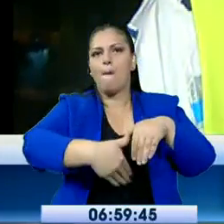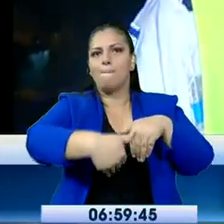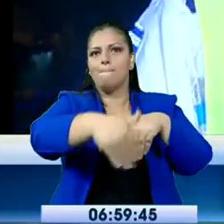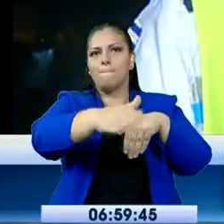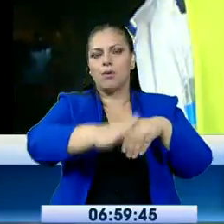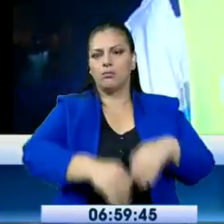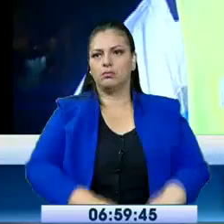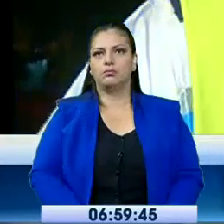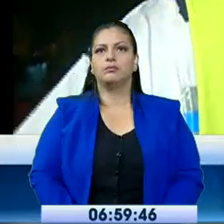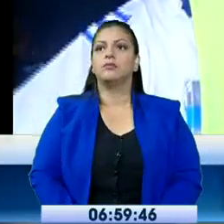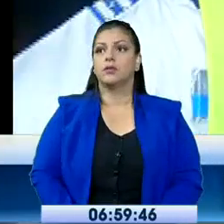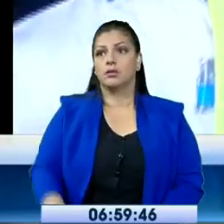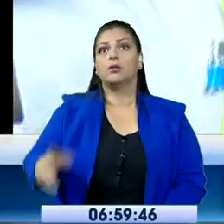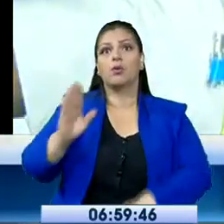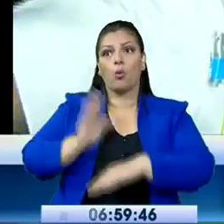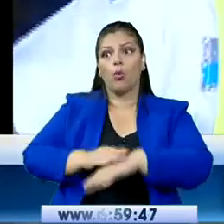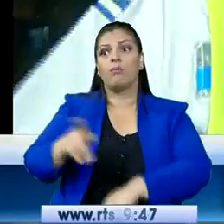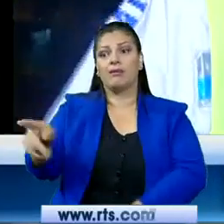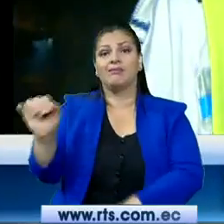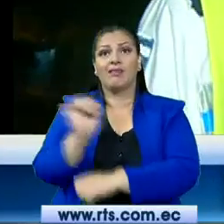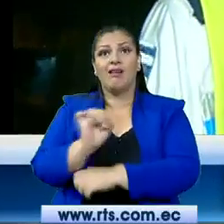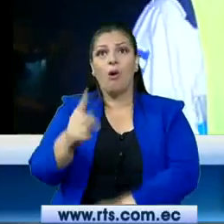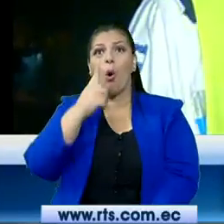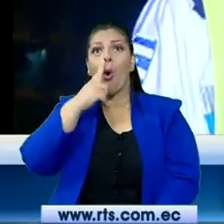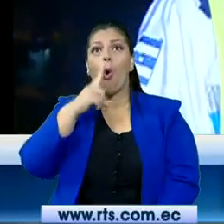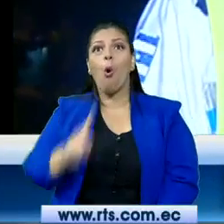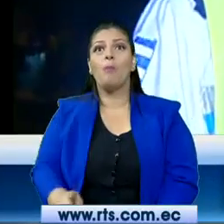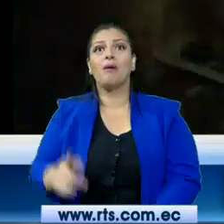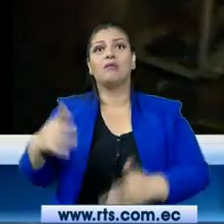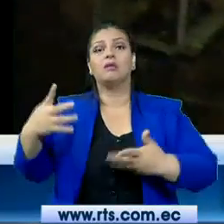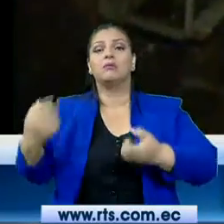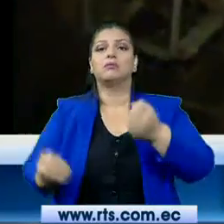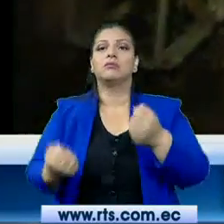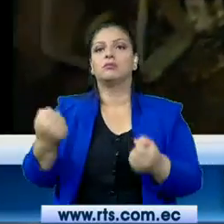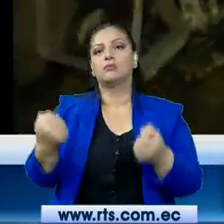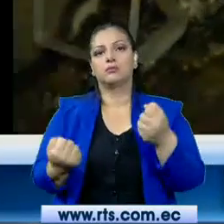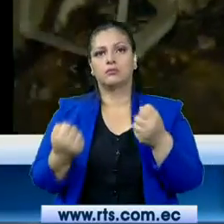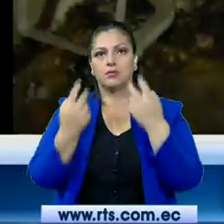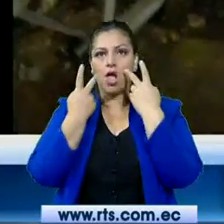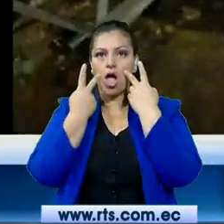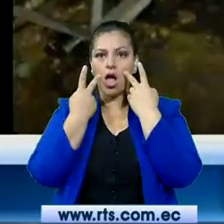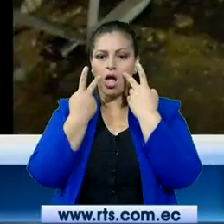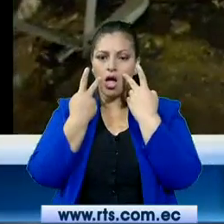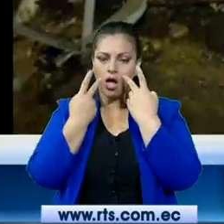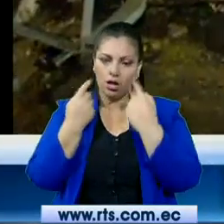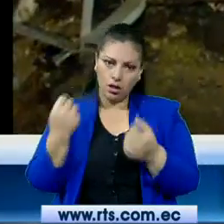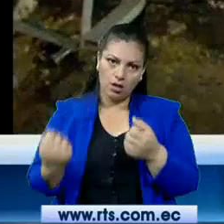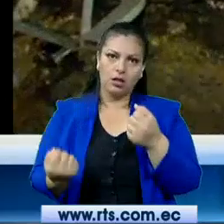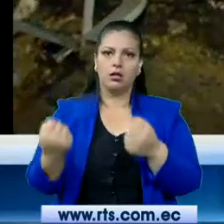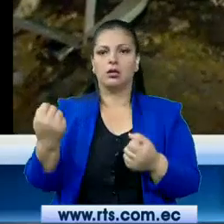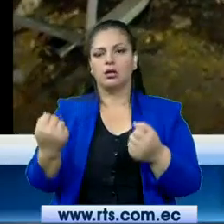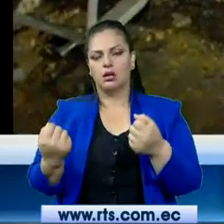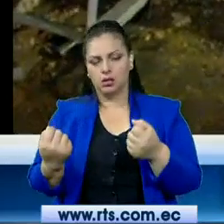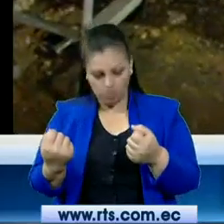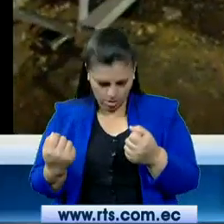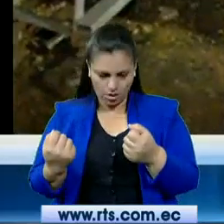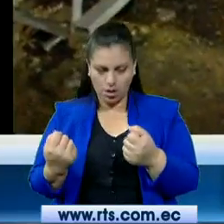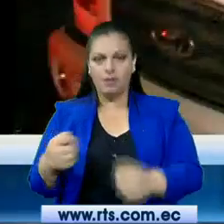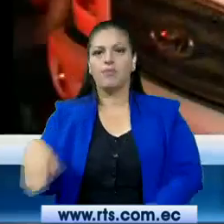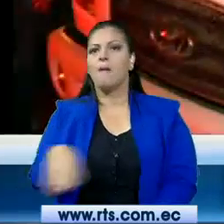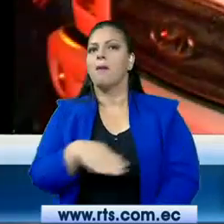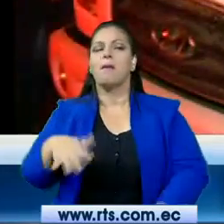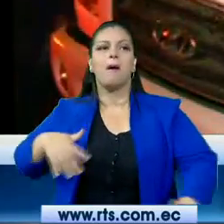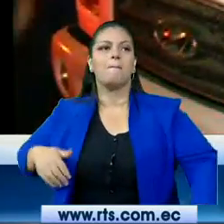se percató de la fila de conos que estaban. Mientras que el chofer del camión